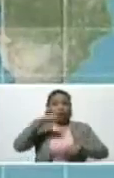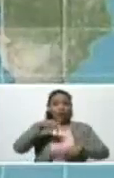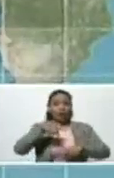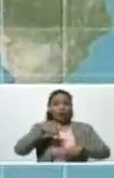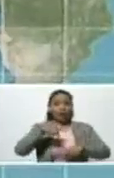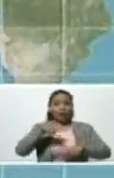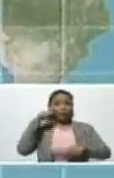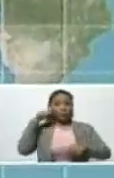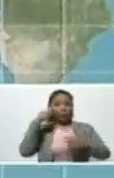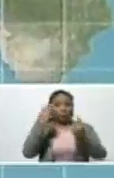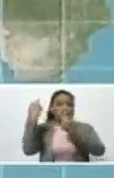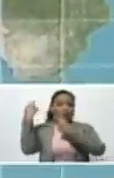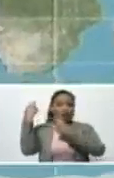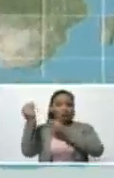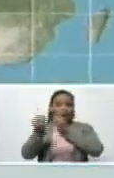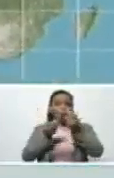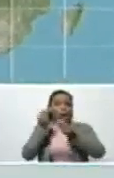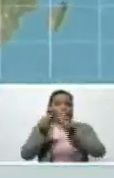a presenciar